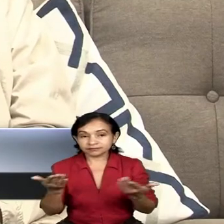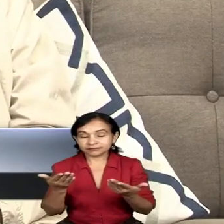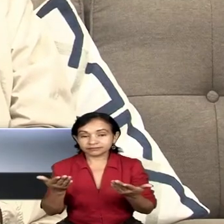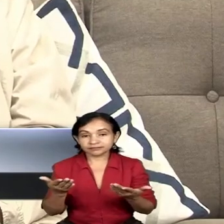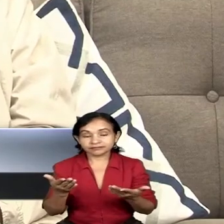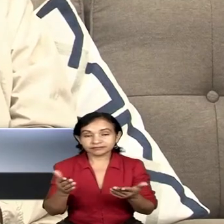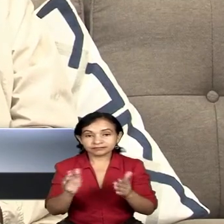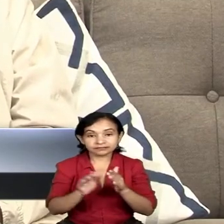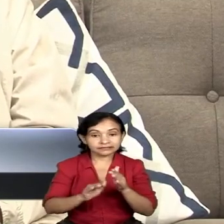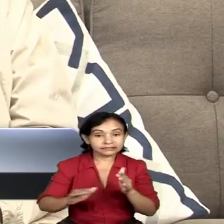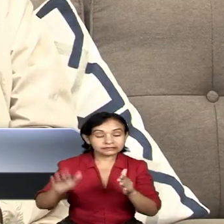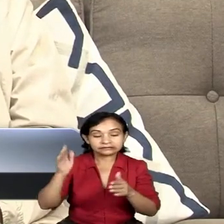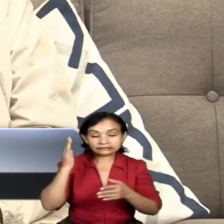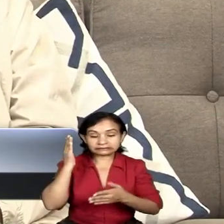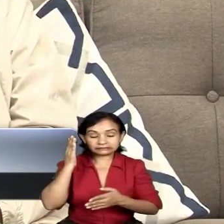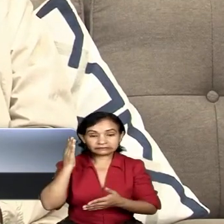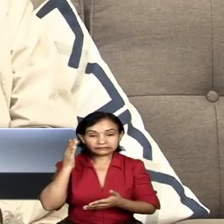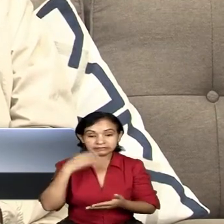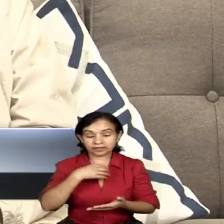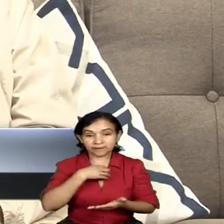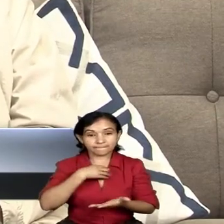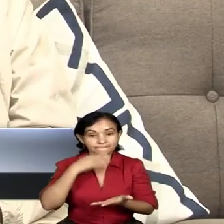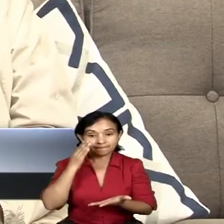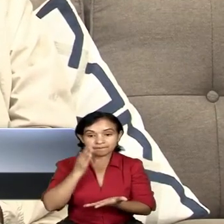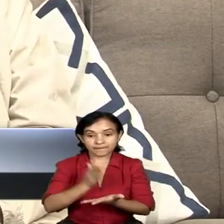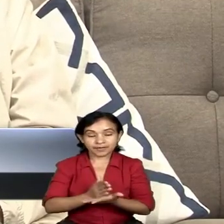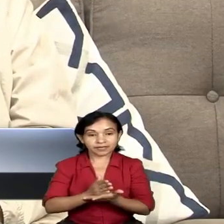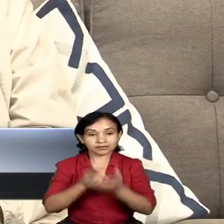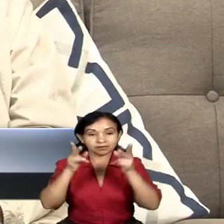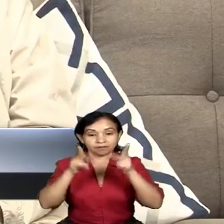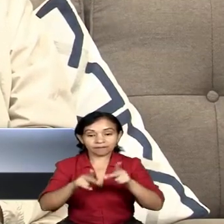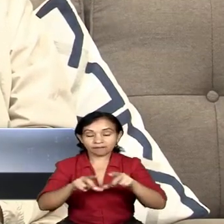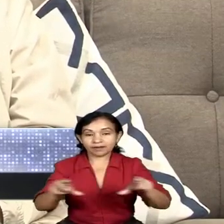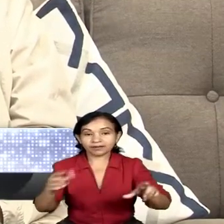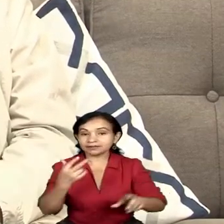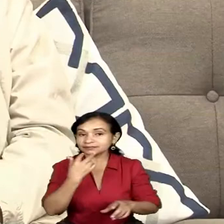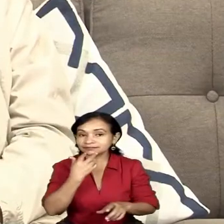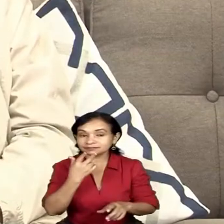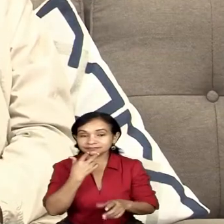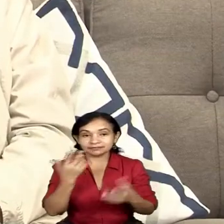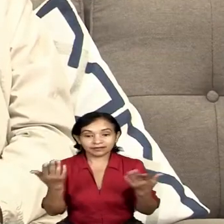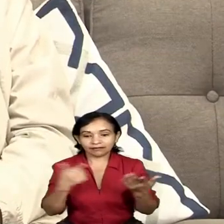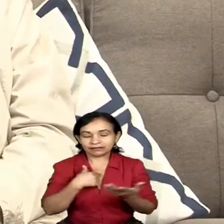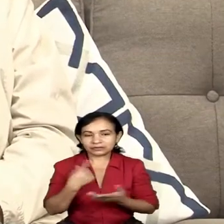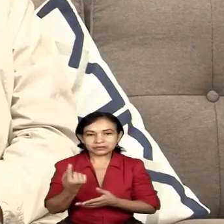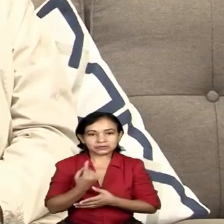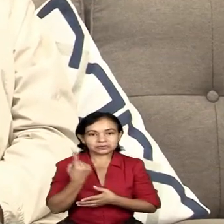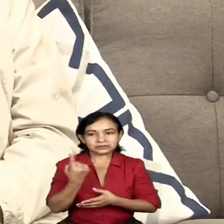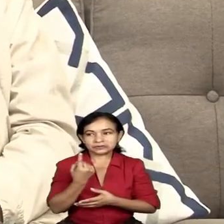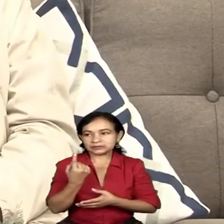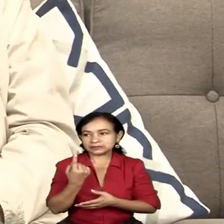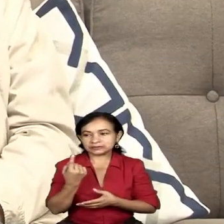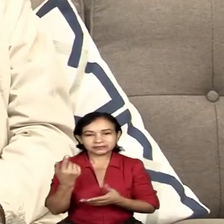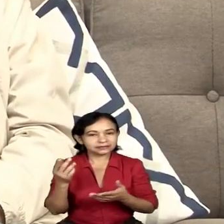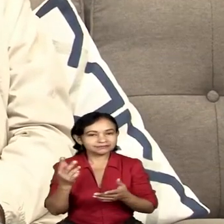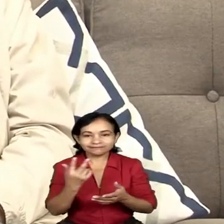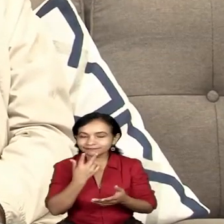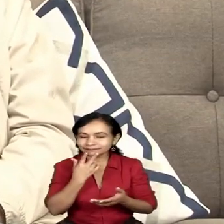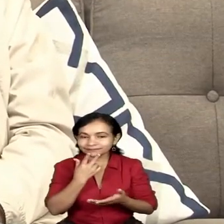él tomaba la decisión, no había ningún plan ya que pudiera funcionar. No había margen tampoco. No había margen